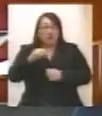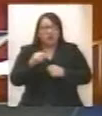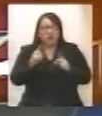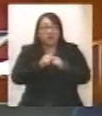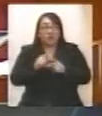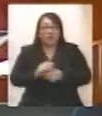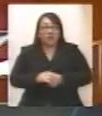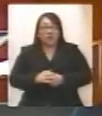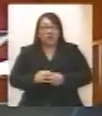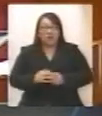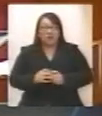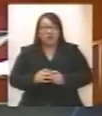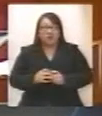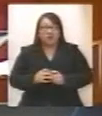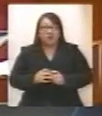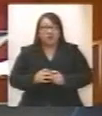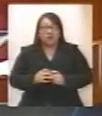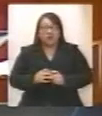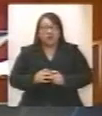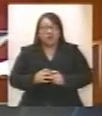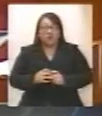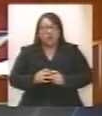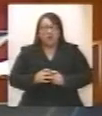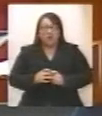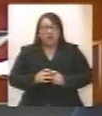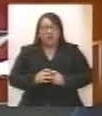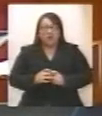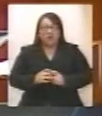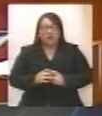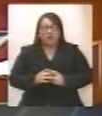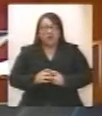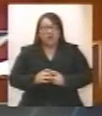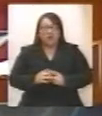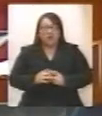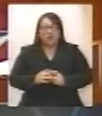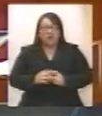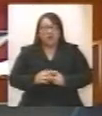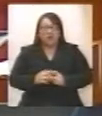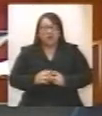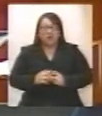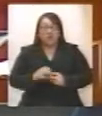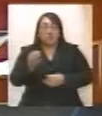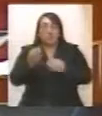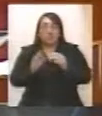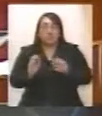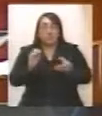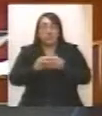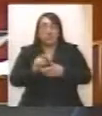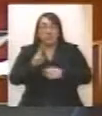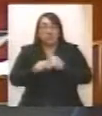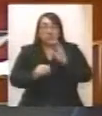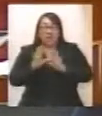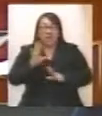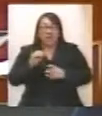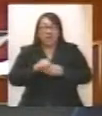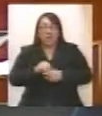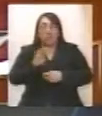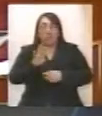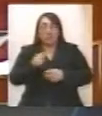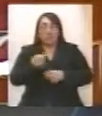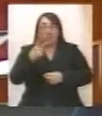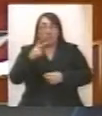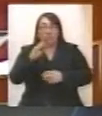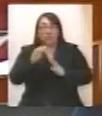otro lado, el presupuesto para la Procuraduría Anticorrupción se incrementará para el 2015 en